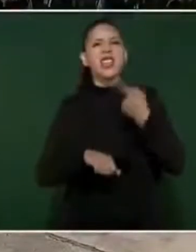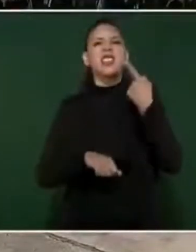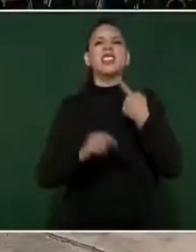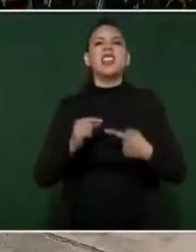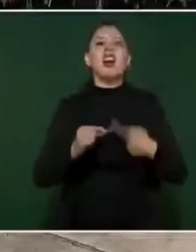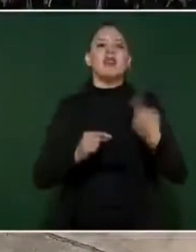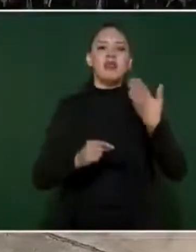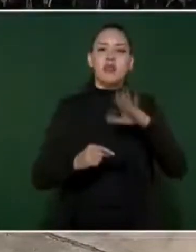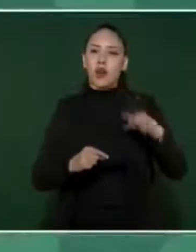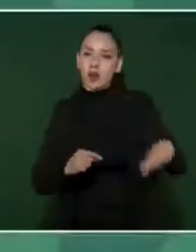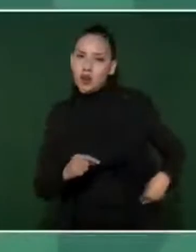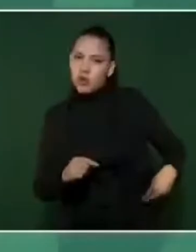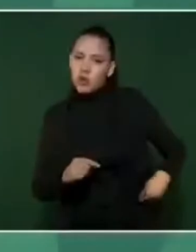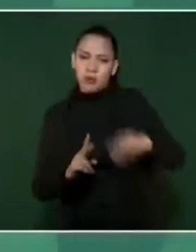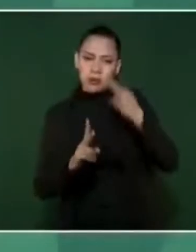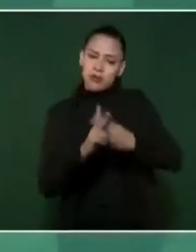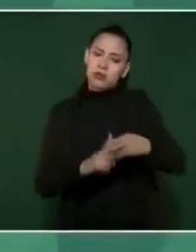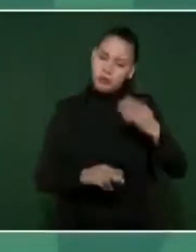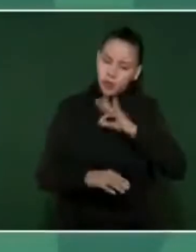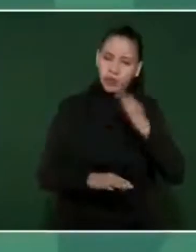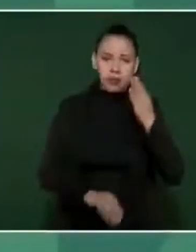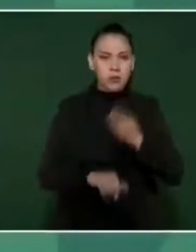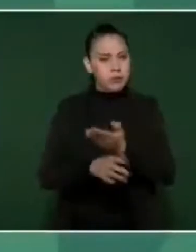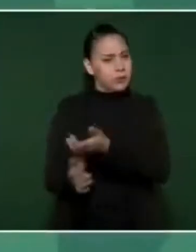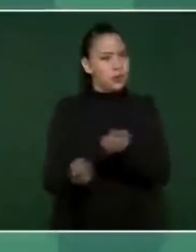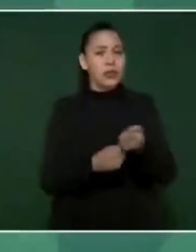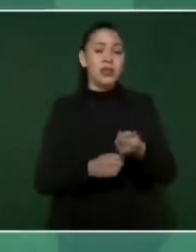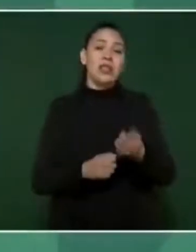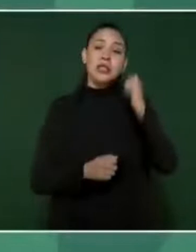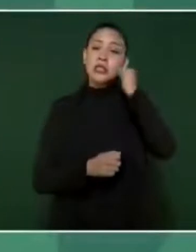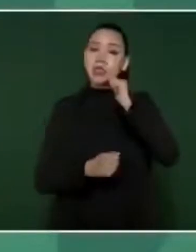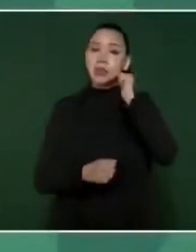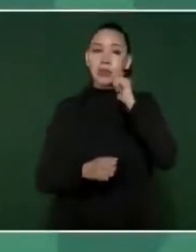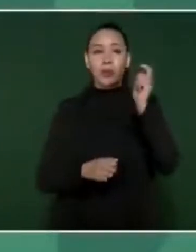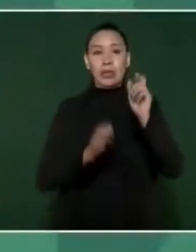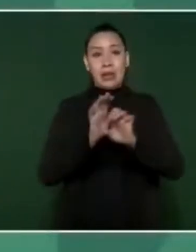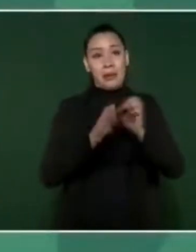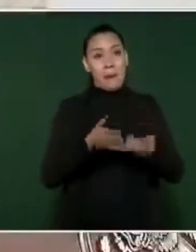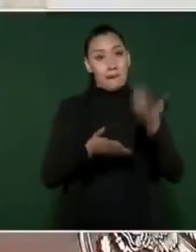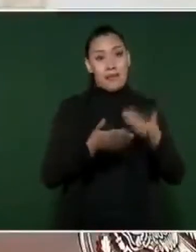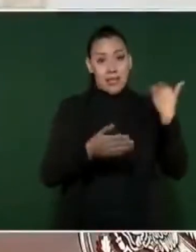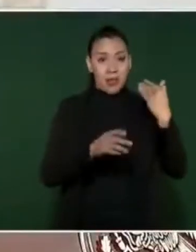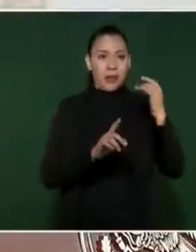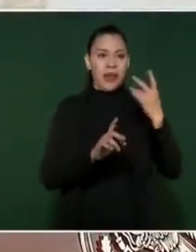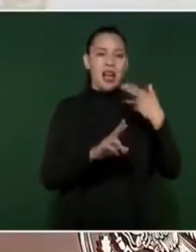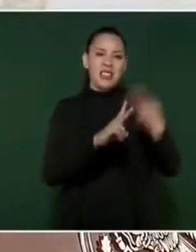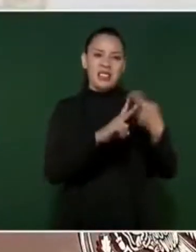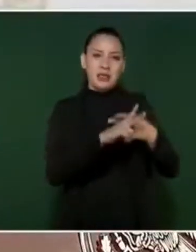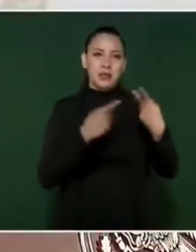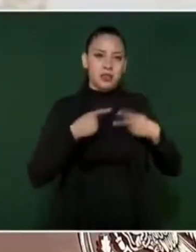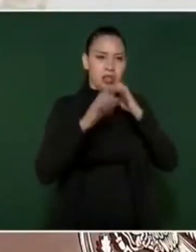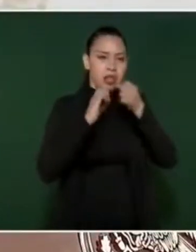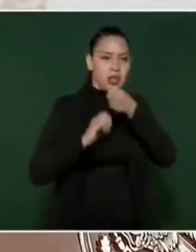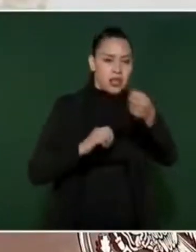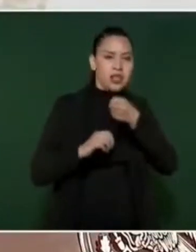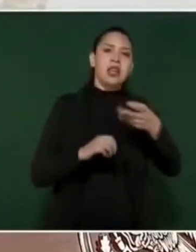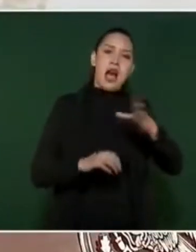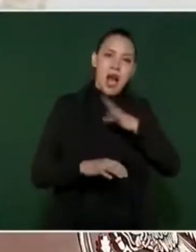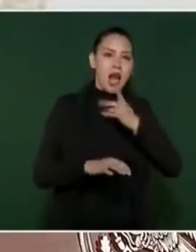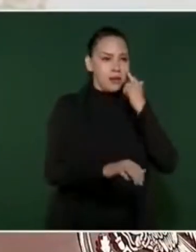responsables. En casi todos los casos de asesinatos a periodistas hay